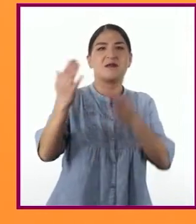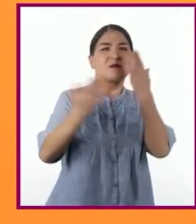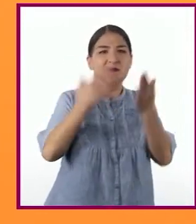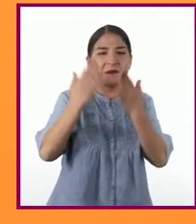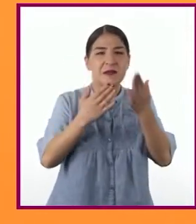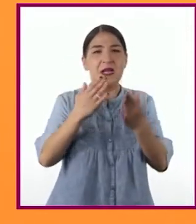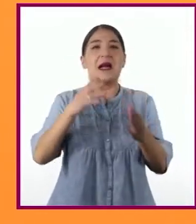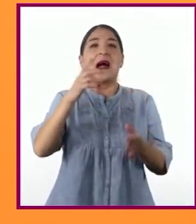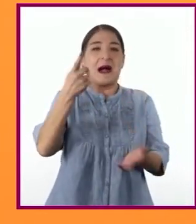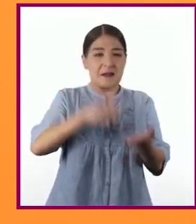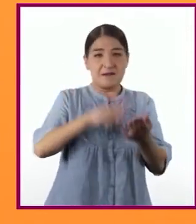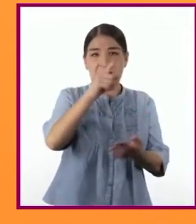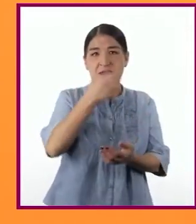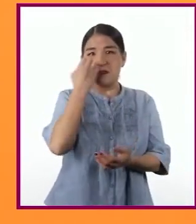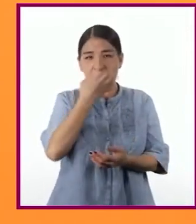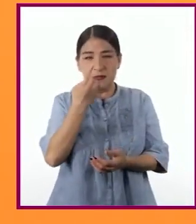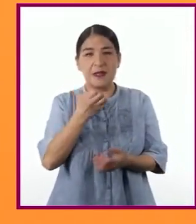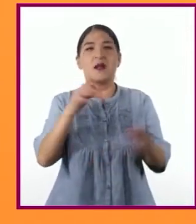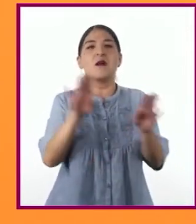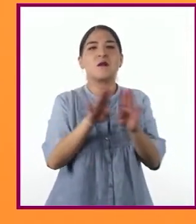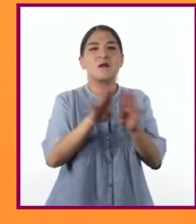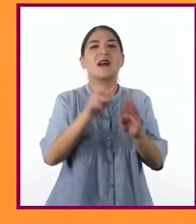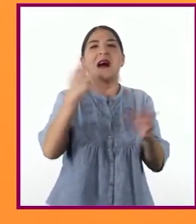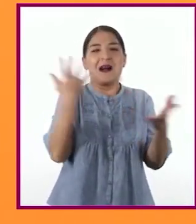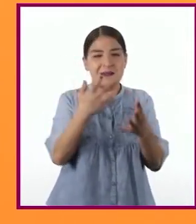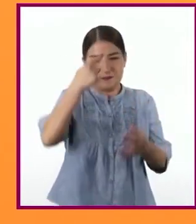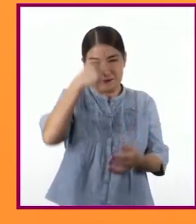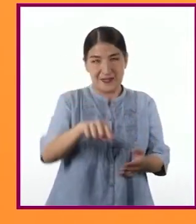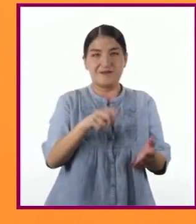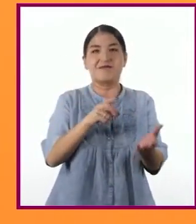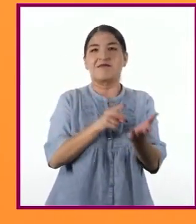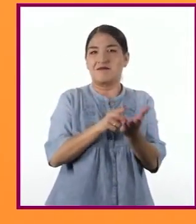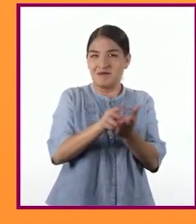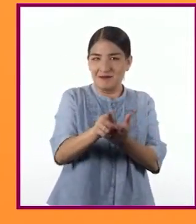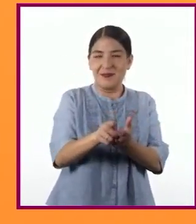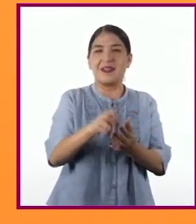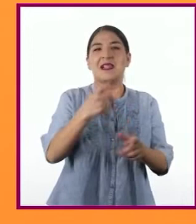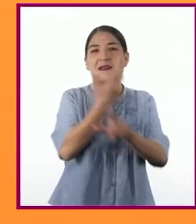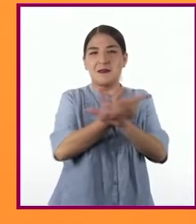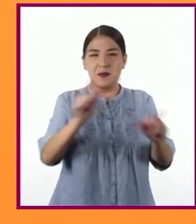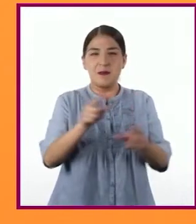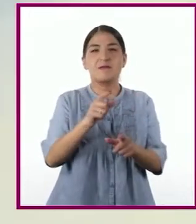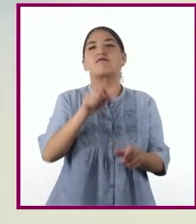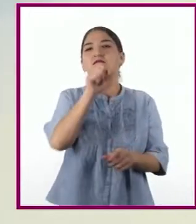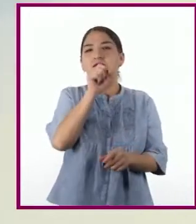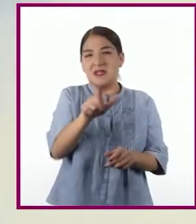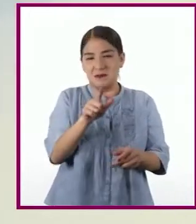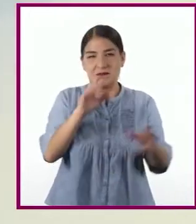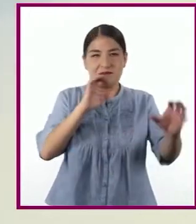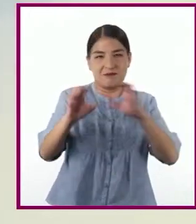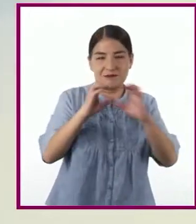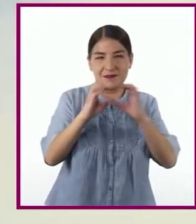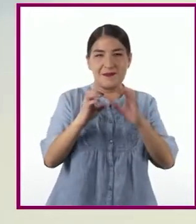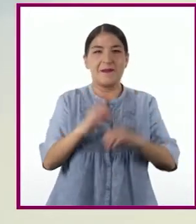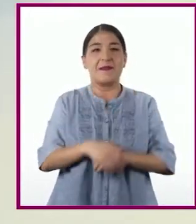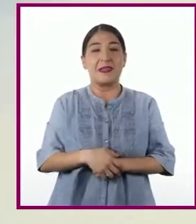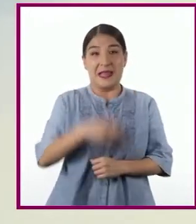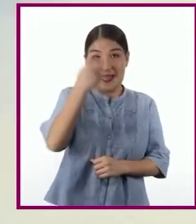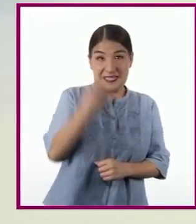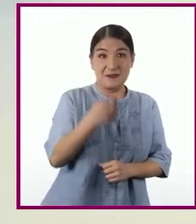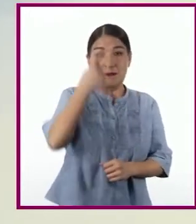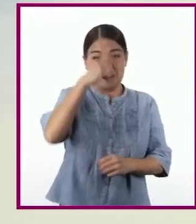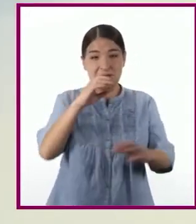una autoevaluación de cómo se ejerce la libertad en la escuela mediante la comunicación. Esto